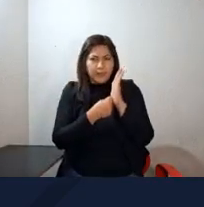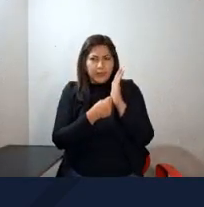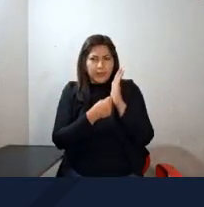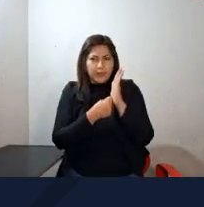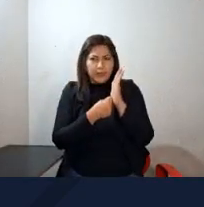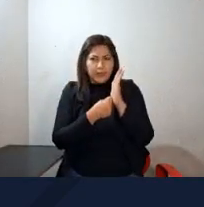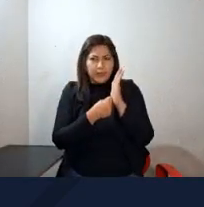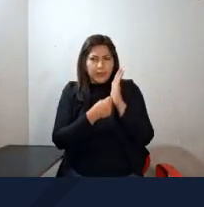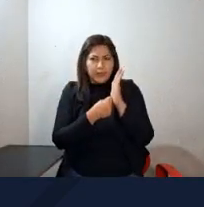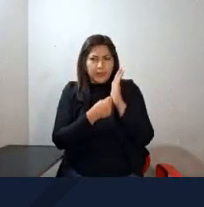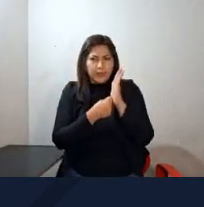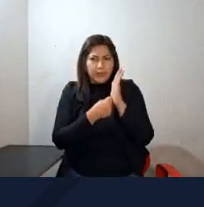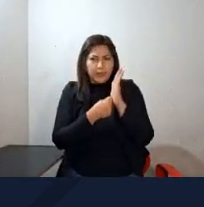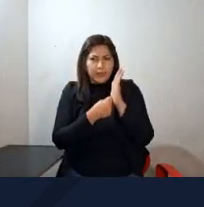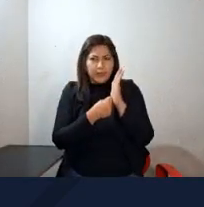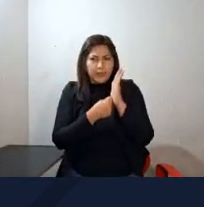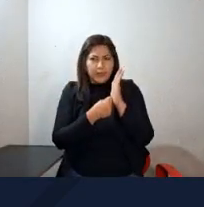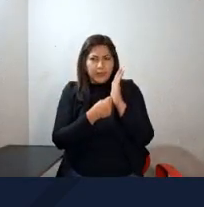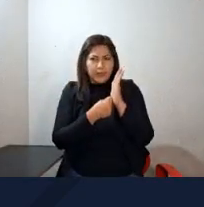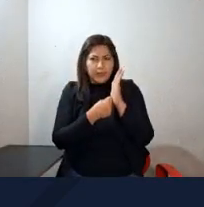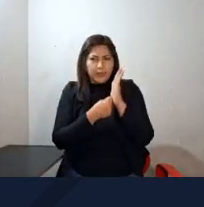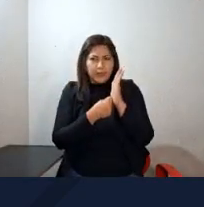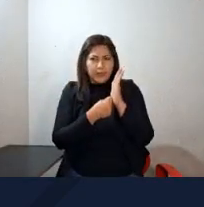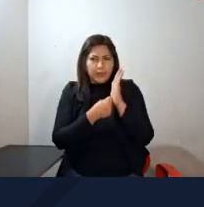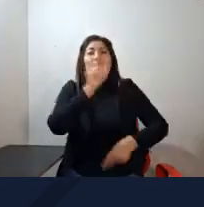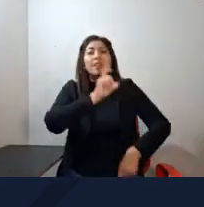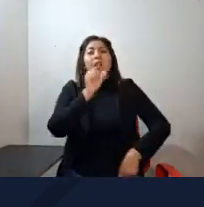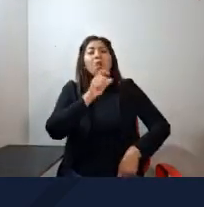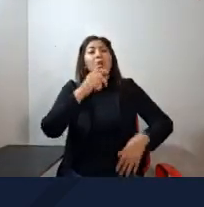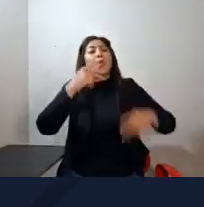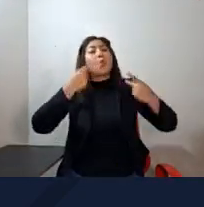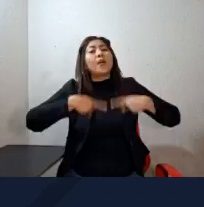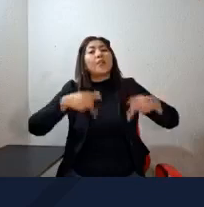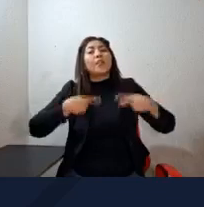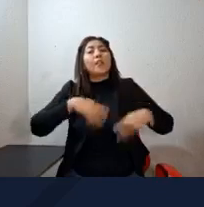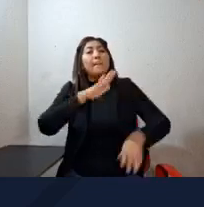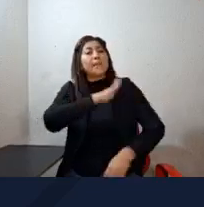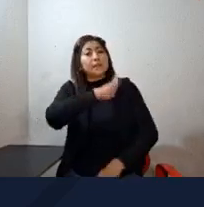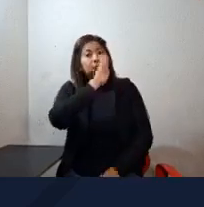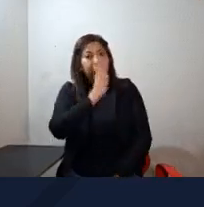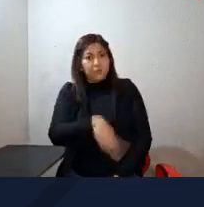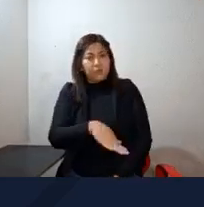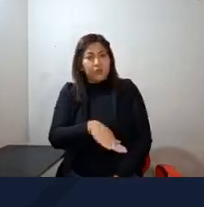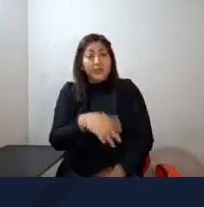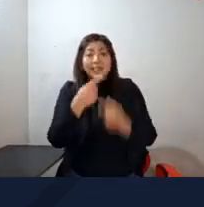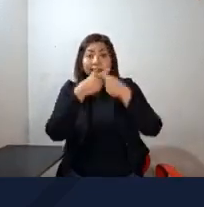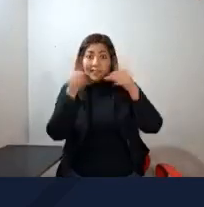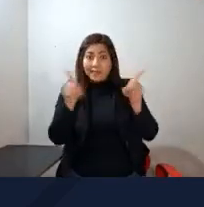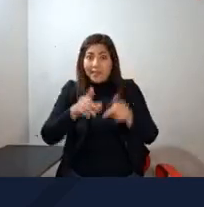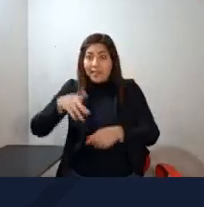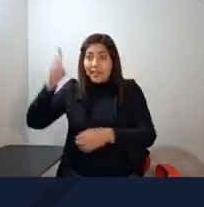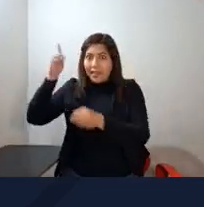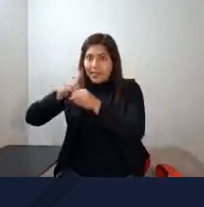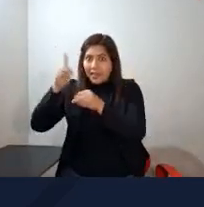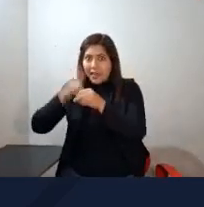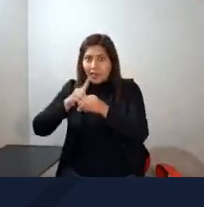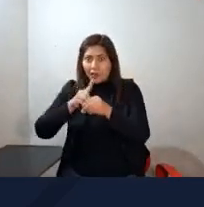hasta que la persona fallece. Ajá. La diferencia en la donación es que yo ya en este